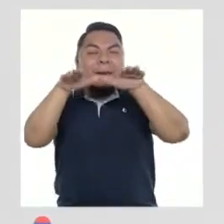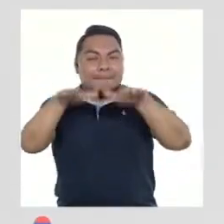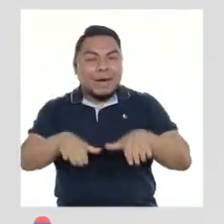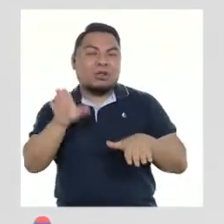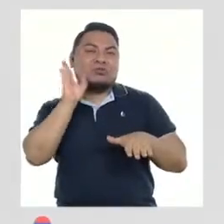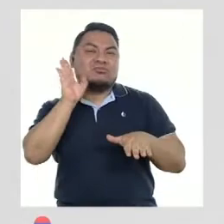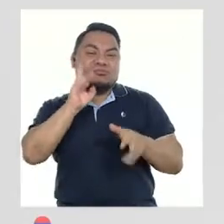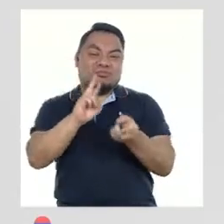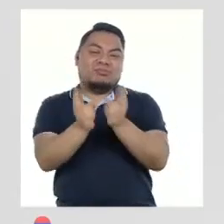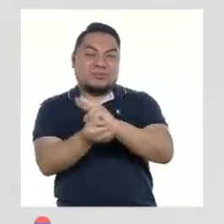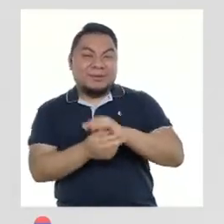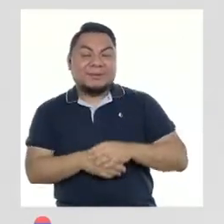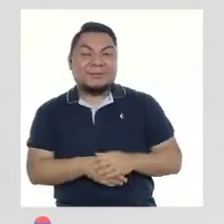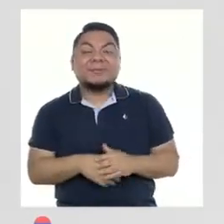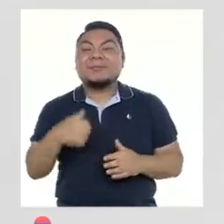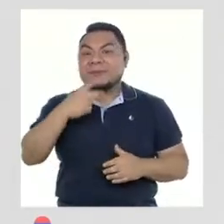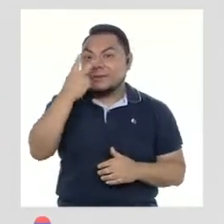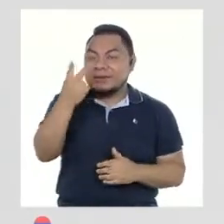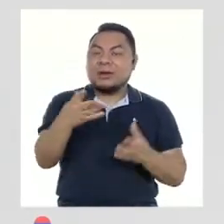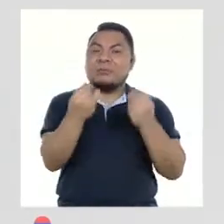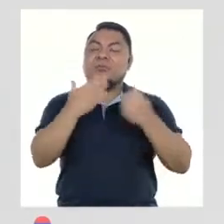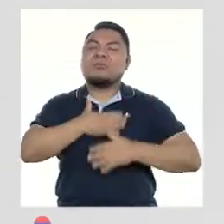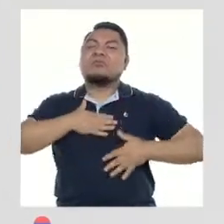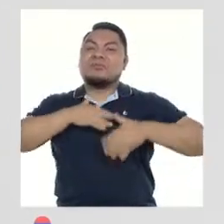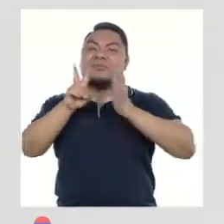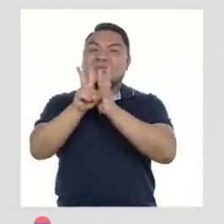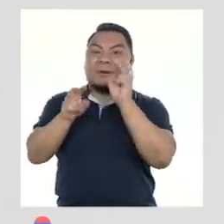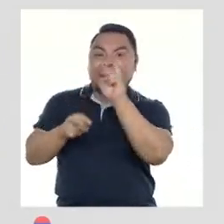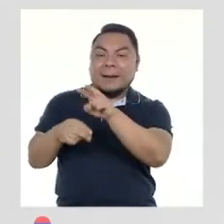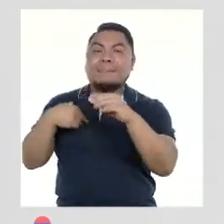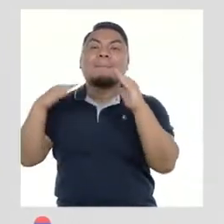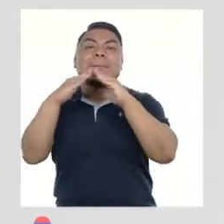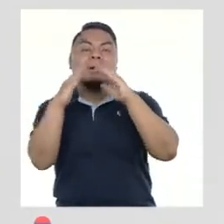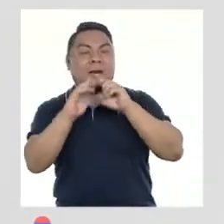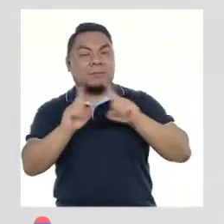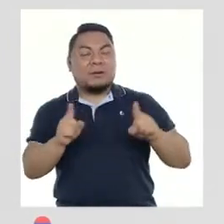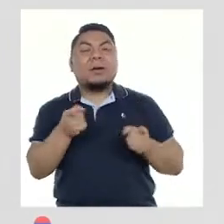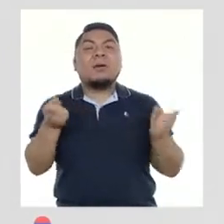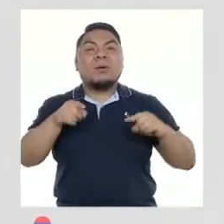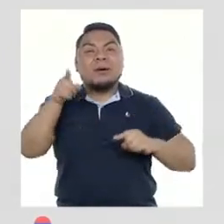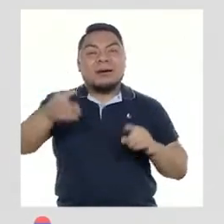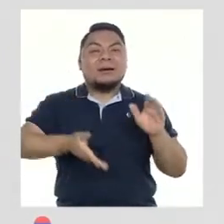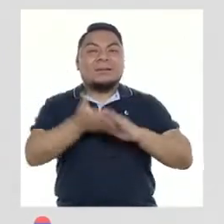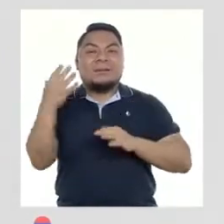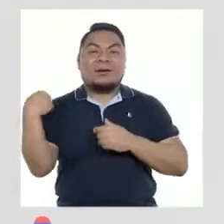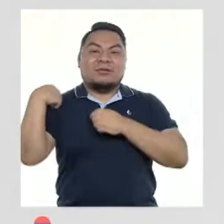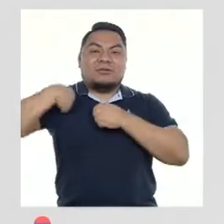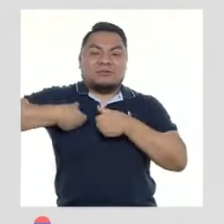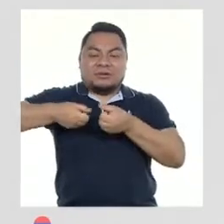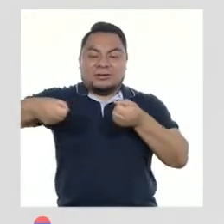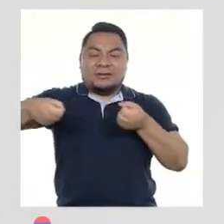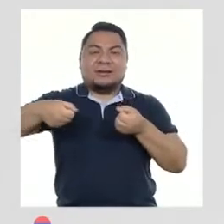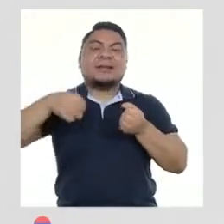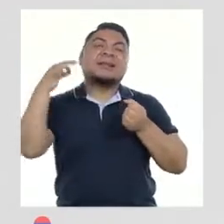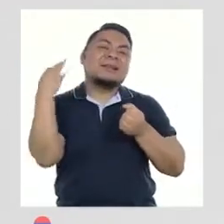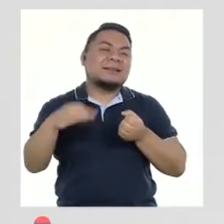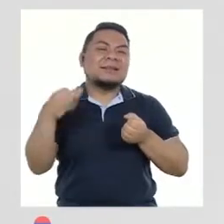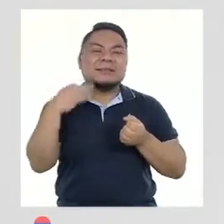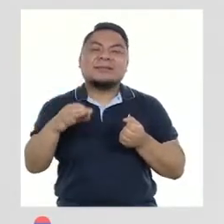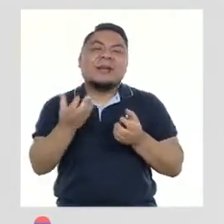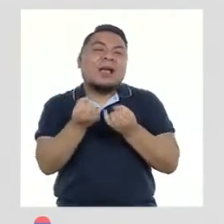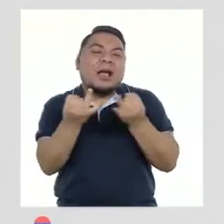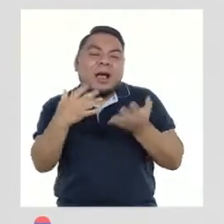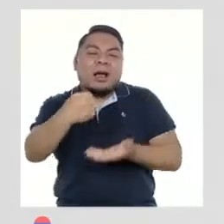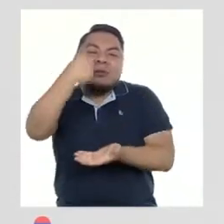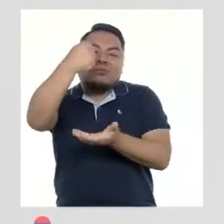residuos, Fatimita. Les veo bastante voluntad, pero por más que van con bolsas de tela al mercado, siempre regresan con